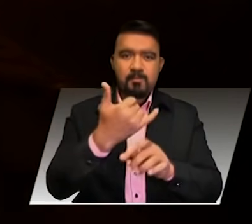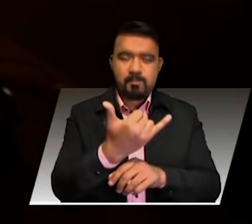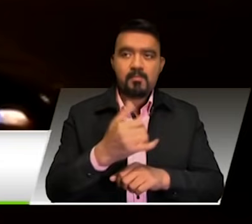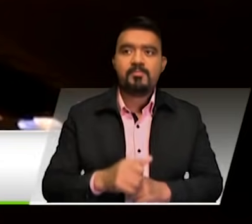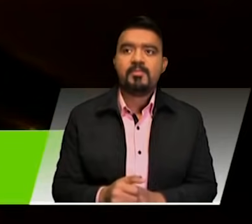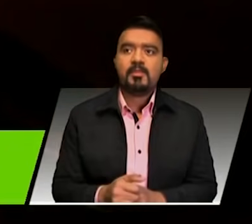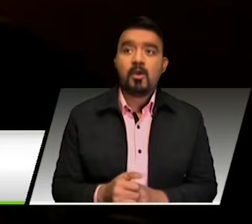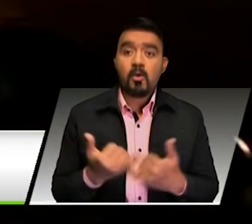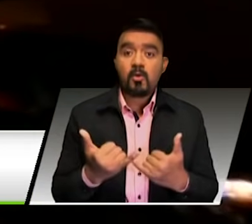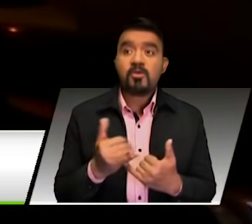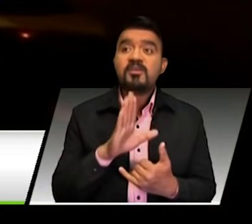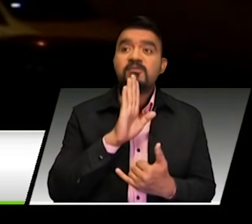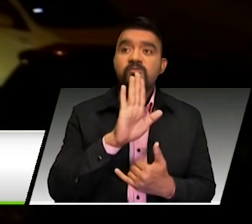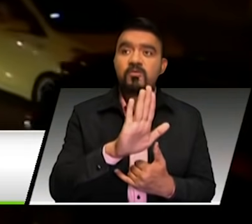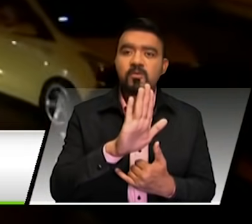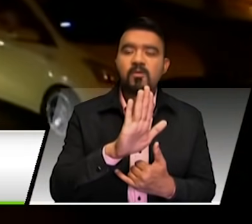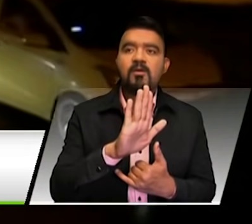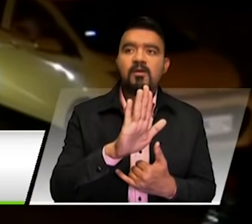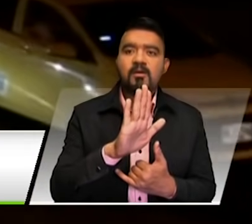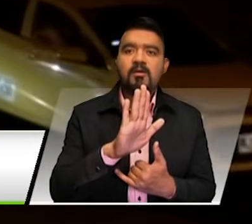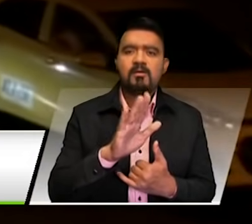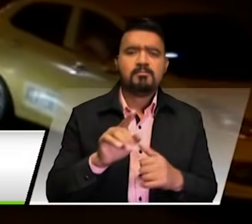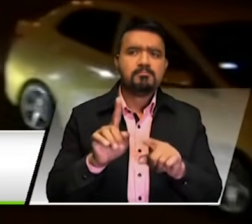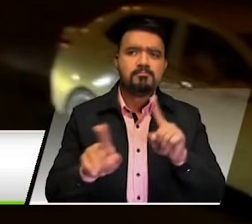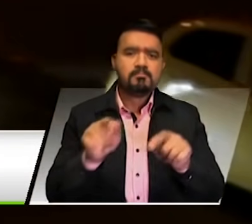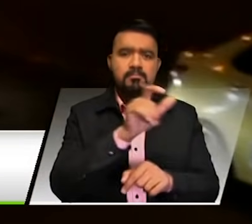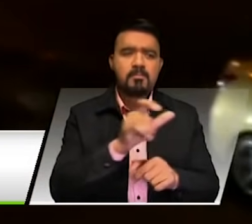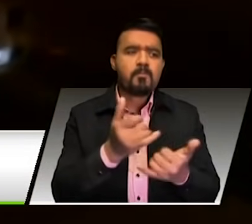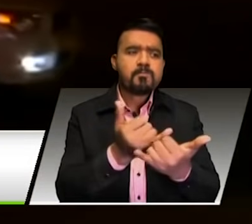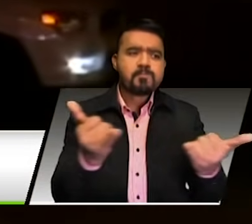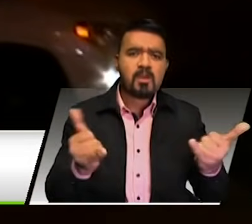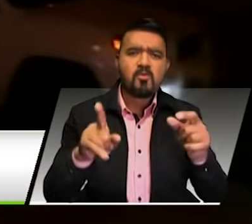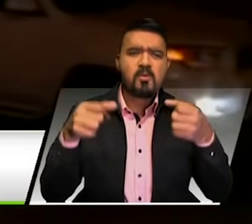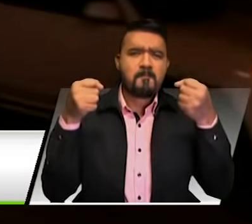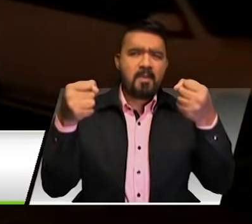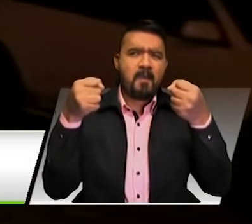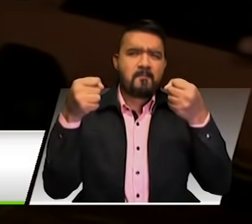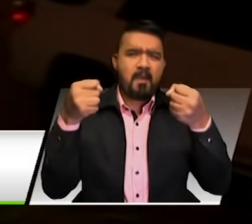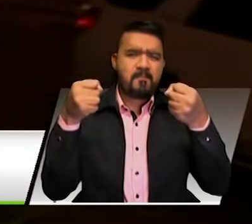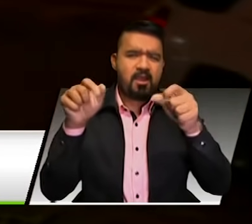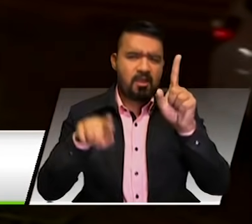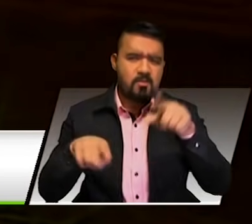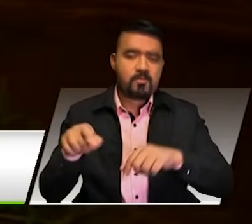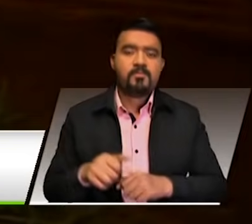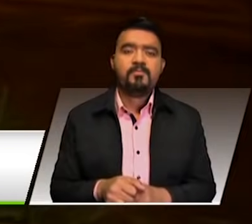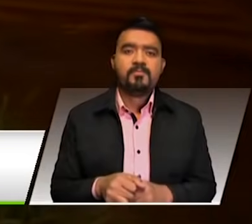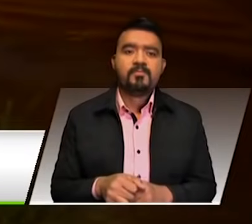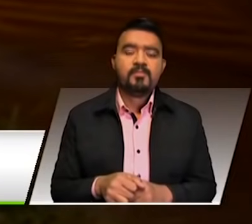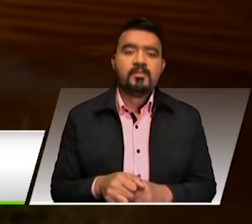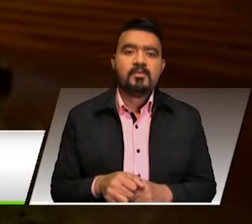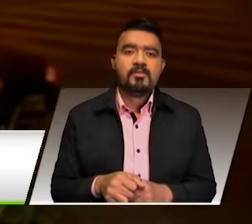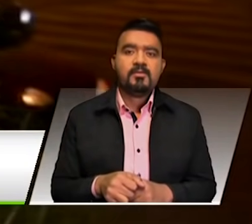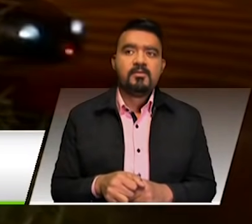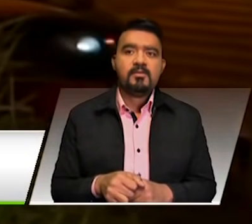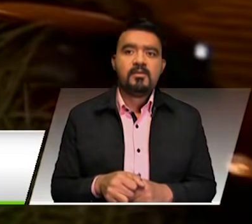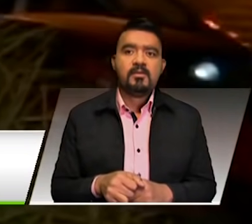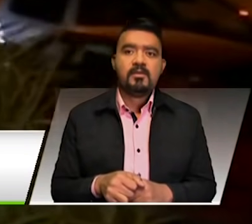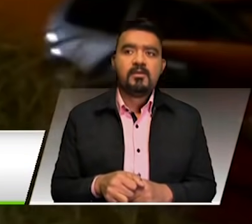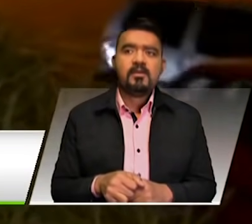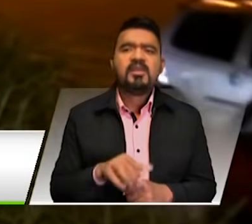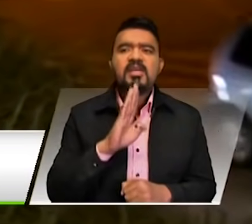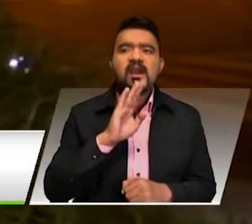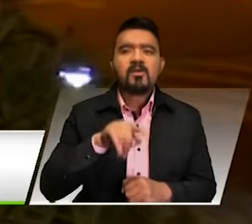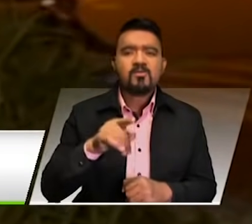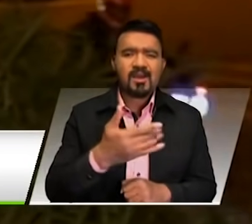zona se han presentado diferentes protestas por parte de la población de esta zona. Que ha venido hace